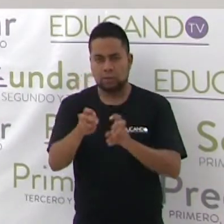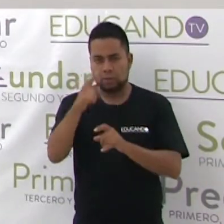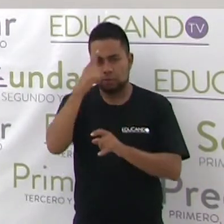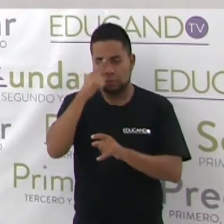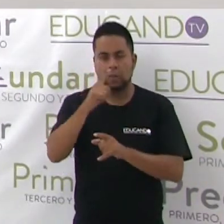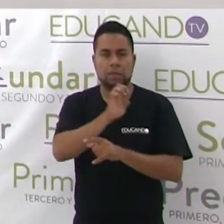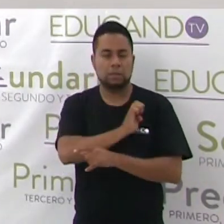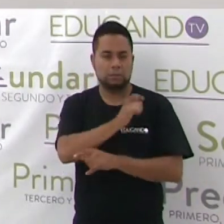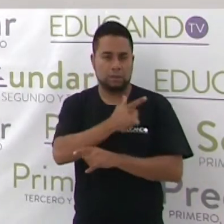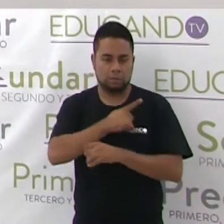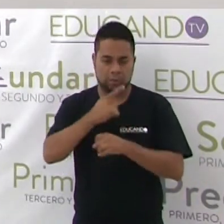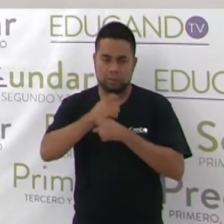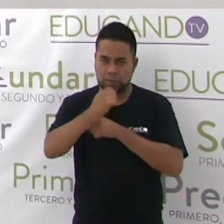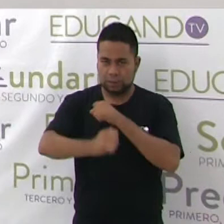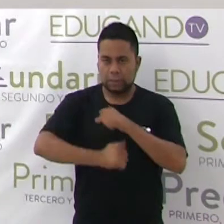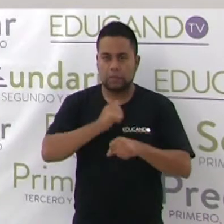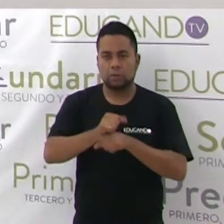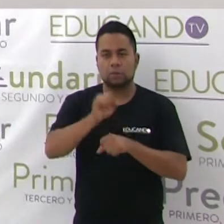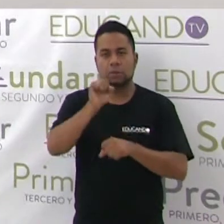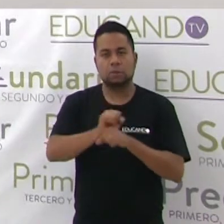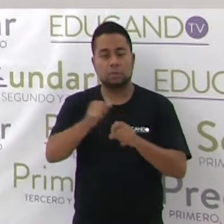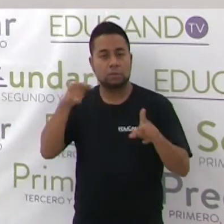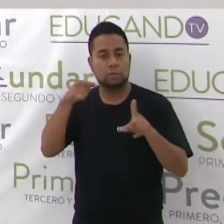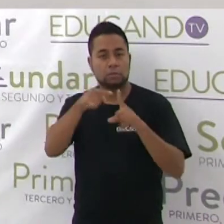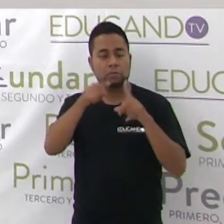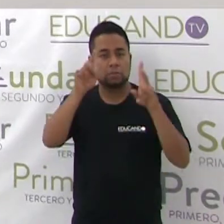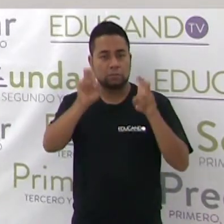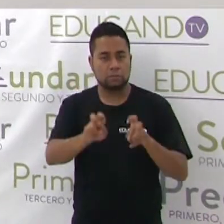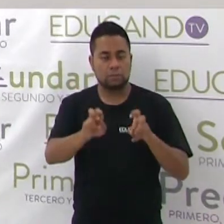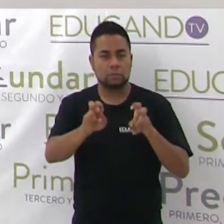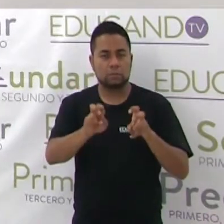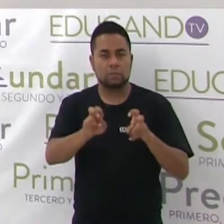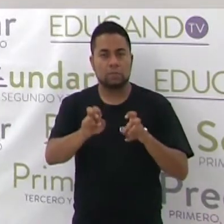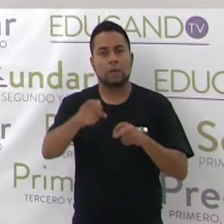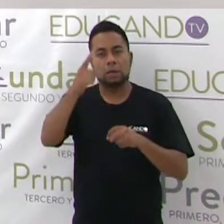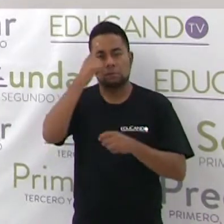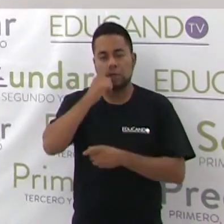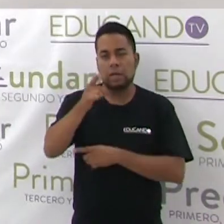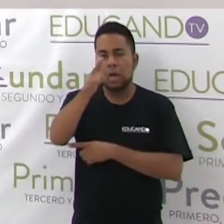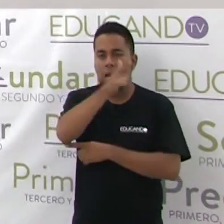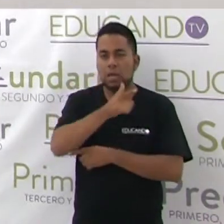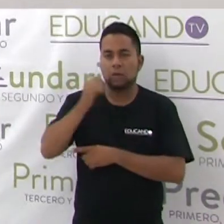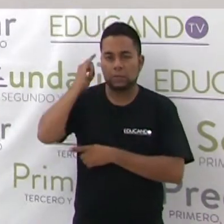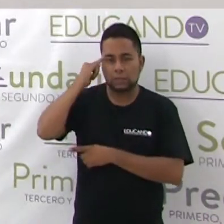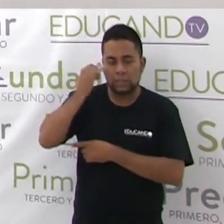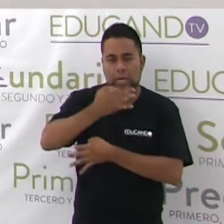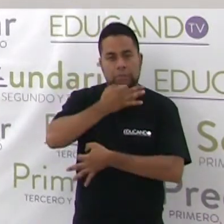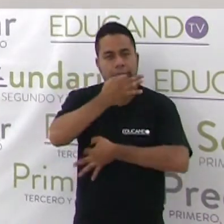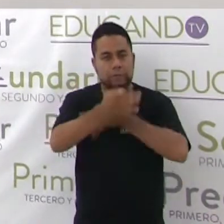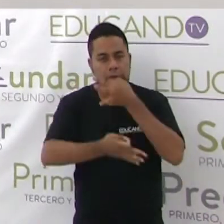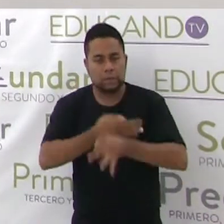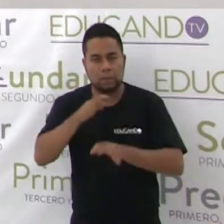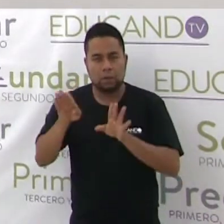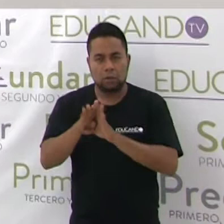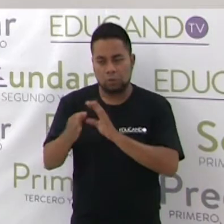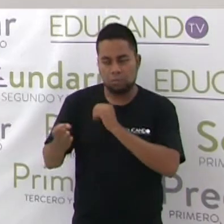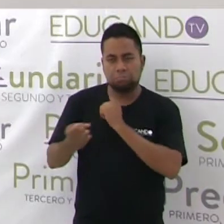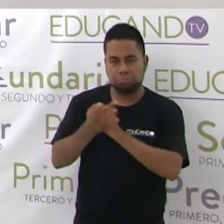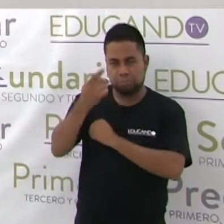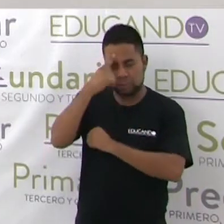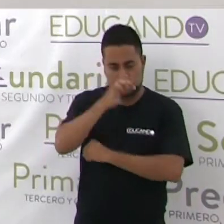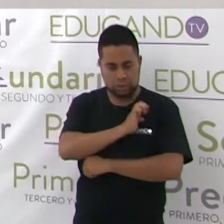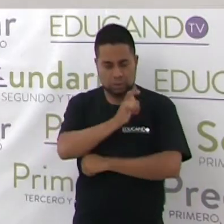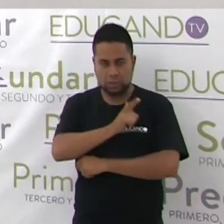de español de primer grado, que se trata sobre la difusión de las lenguas indígenas y su influencia en el español